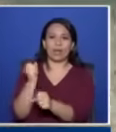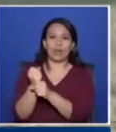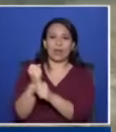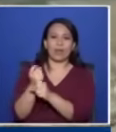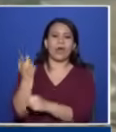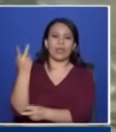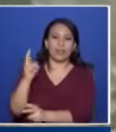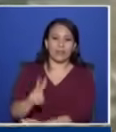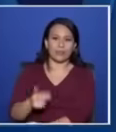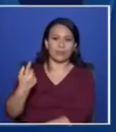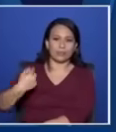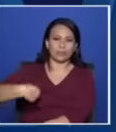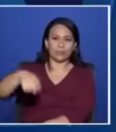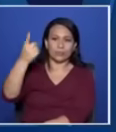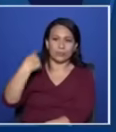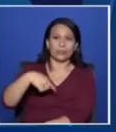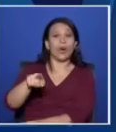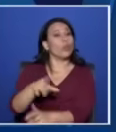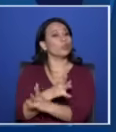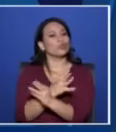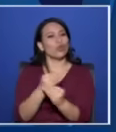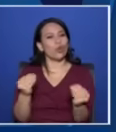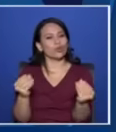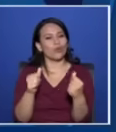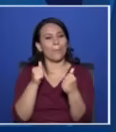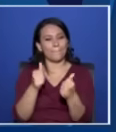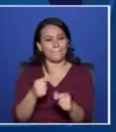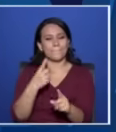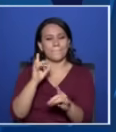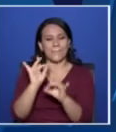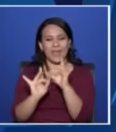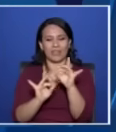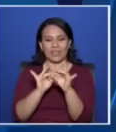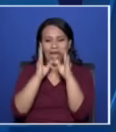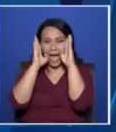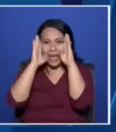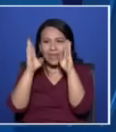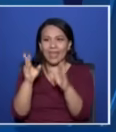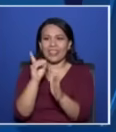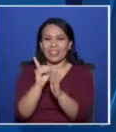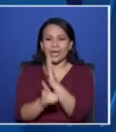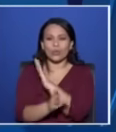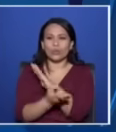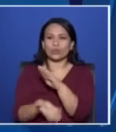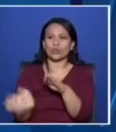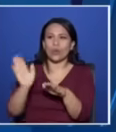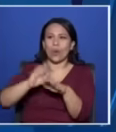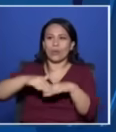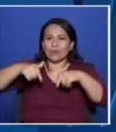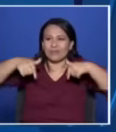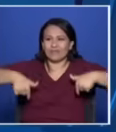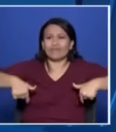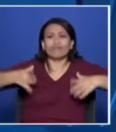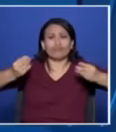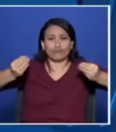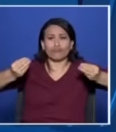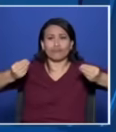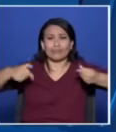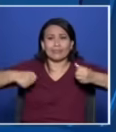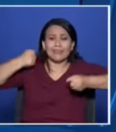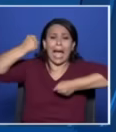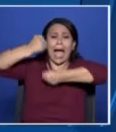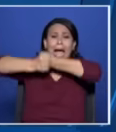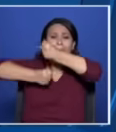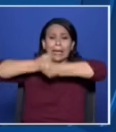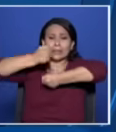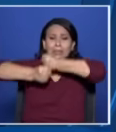son intensas. Entonces, es una solución definitiva que estamos haciendo, atendiendo una denuncia ciudadana sobre un punto que históricamente todos los